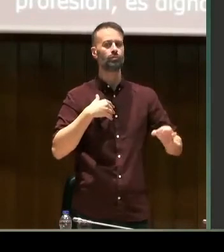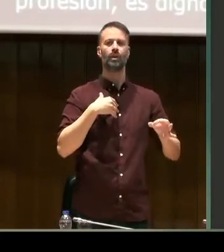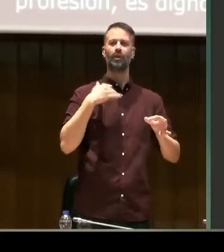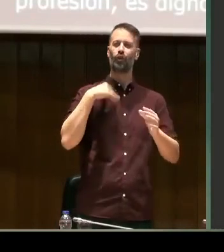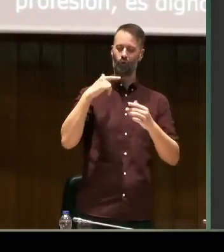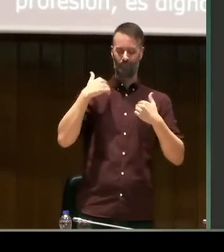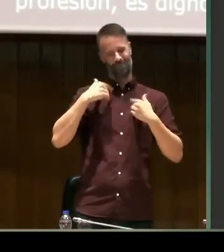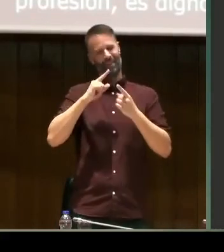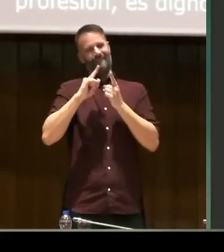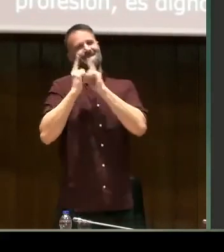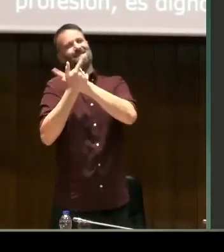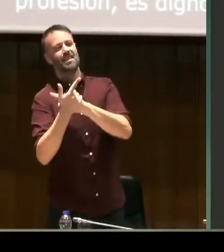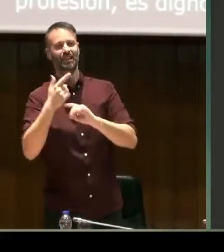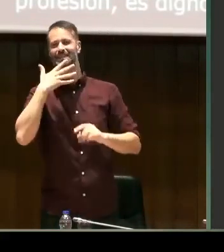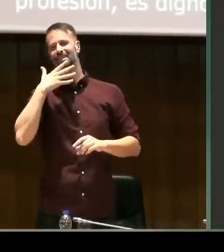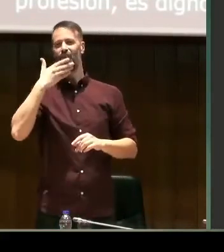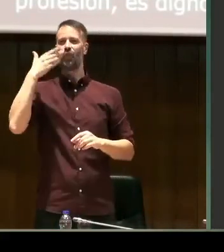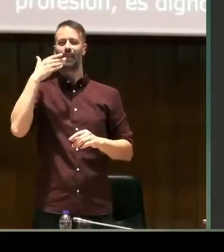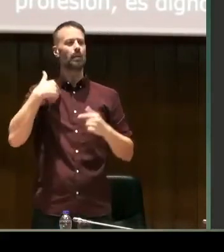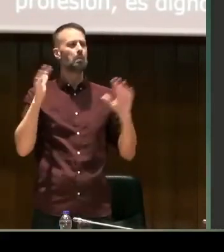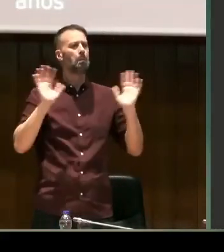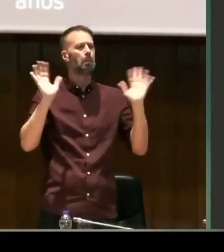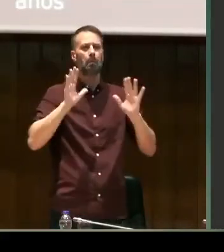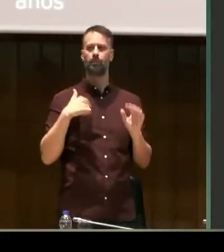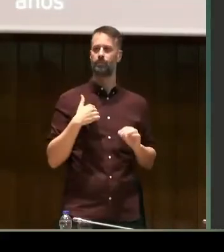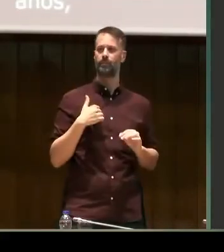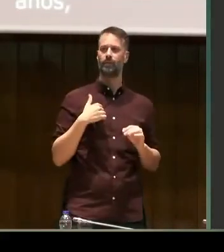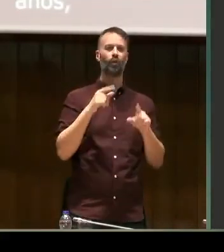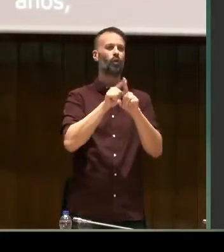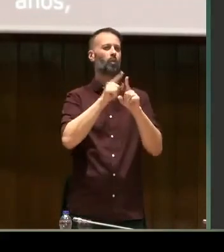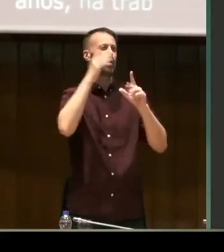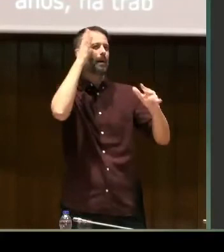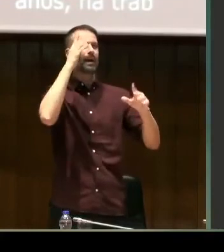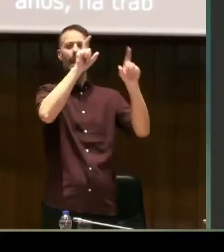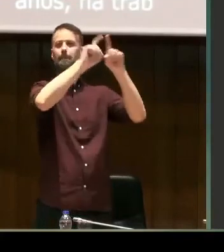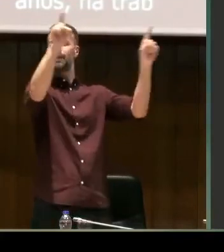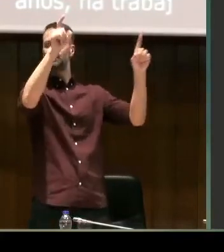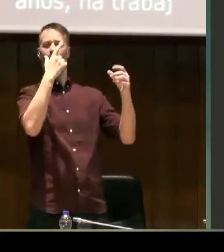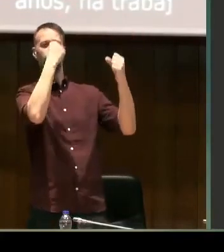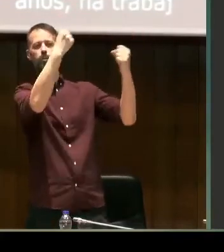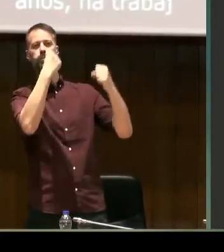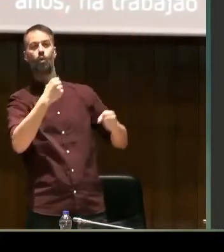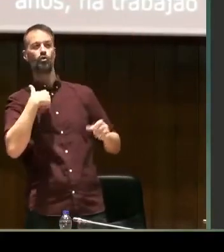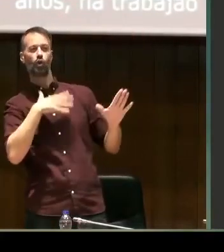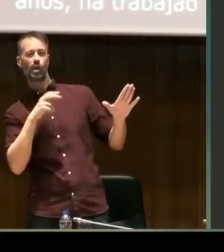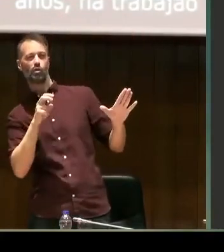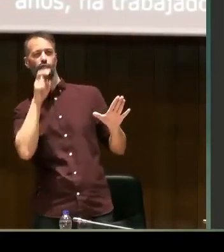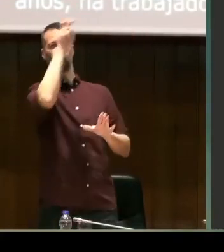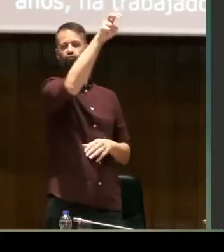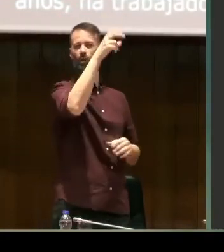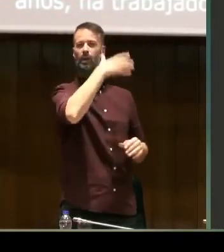Manteniendo la propia identidad de las personas sordas. No tenemos que cambiar nuestra identidad, no tenemos que ser pseudo-oyentes para conseguir